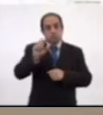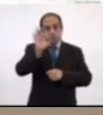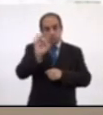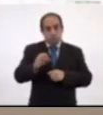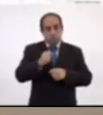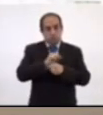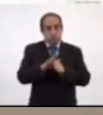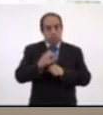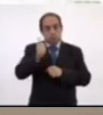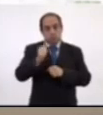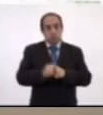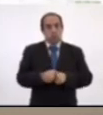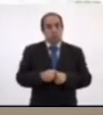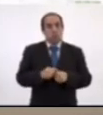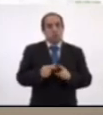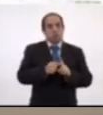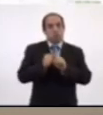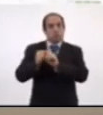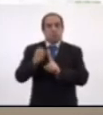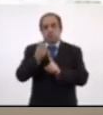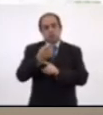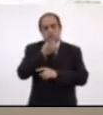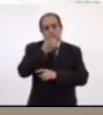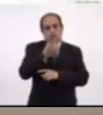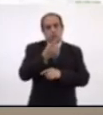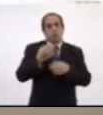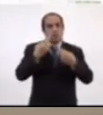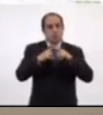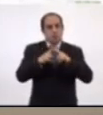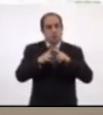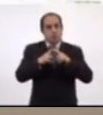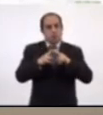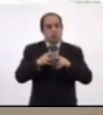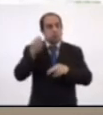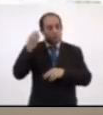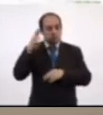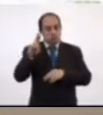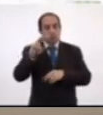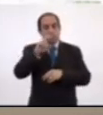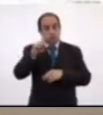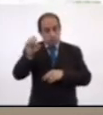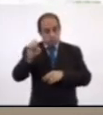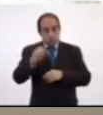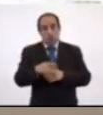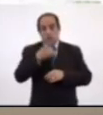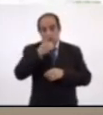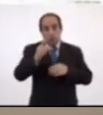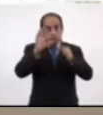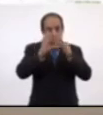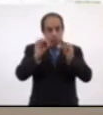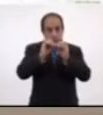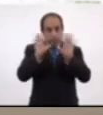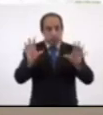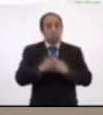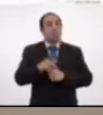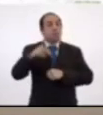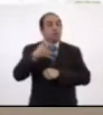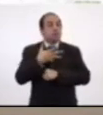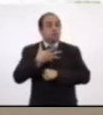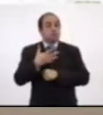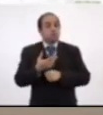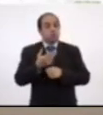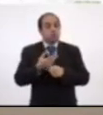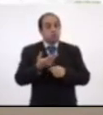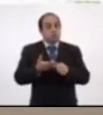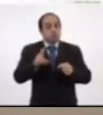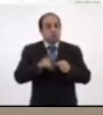otras de referencia. Esto ya no lo menciono porque el maestro Zoe ya lo mencionó con detalle, pero tendrán